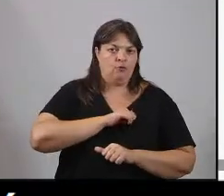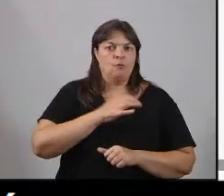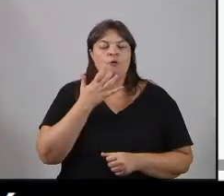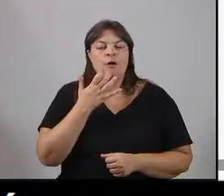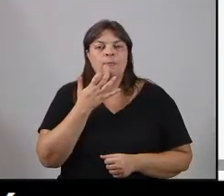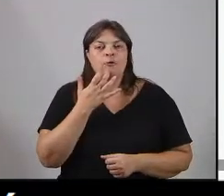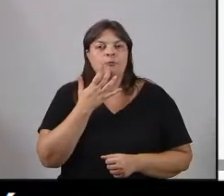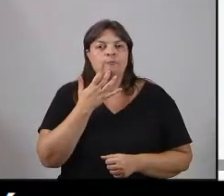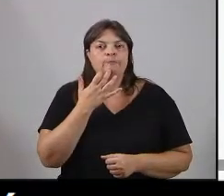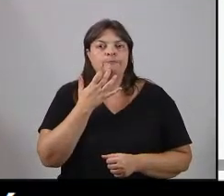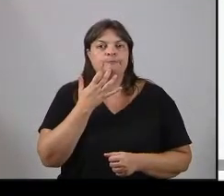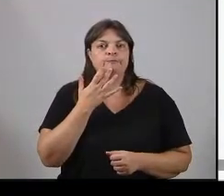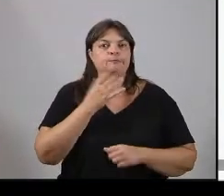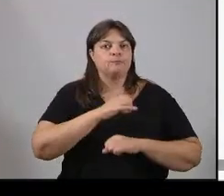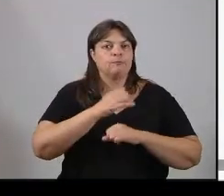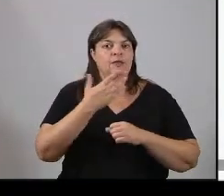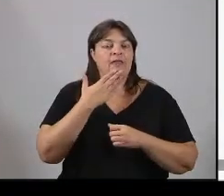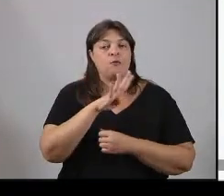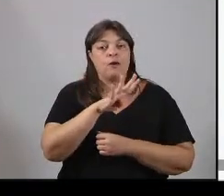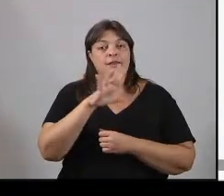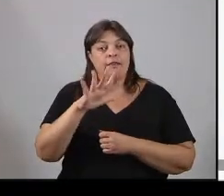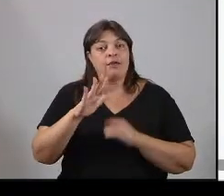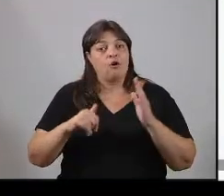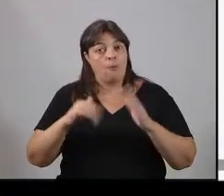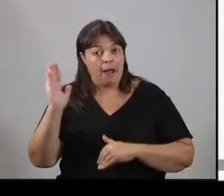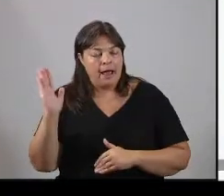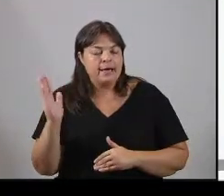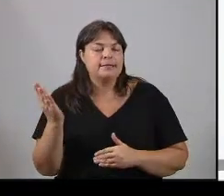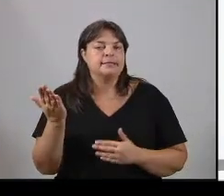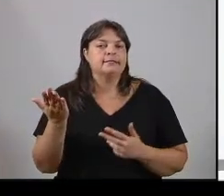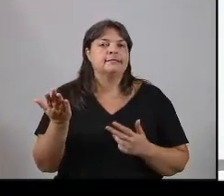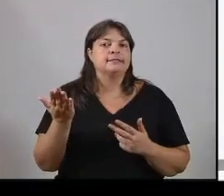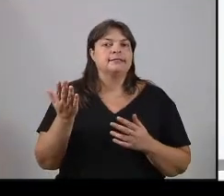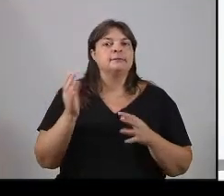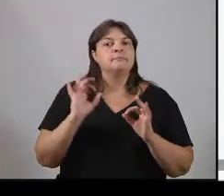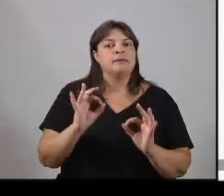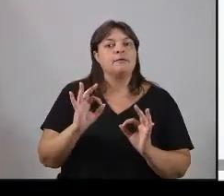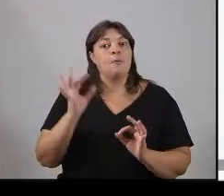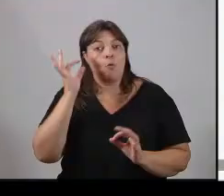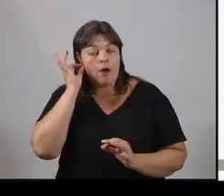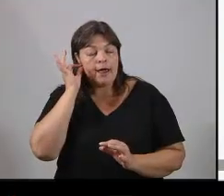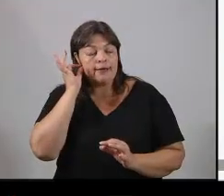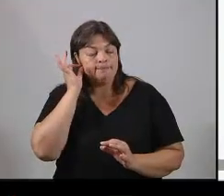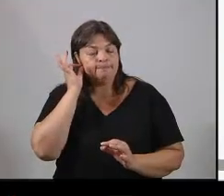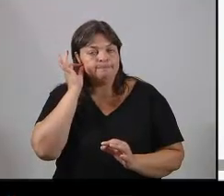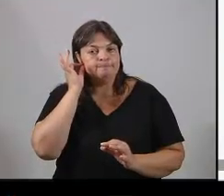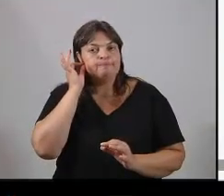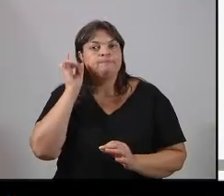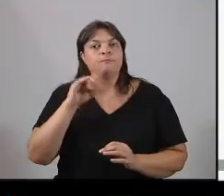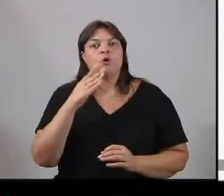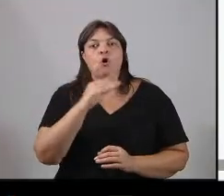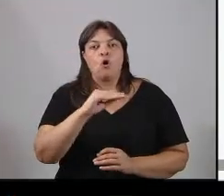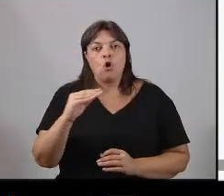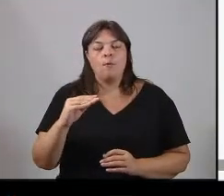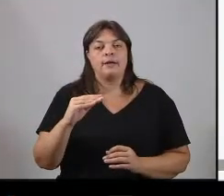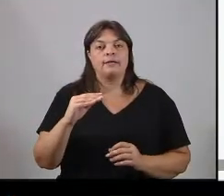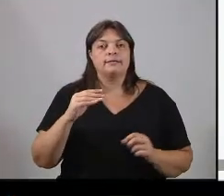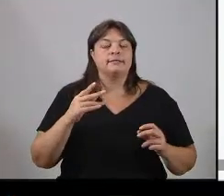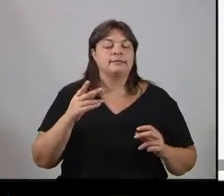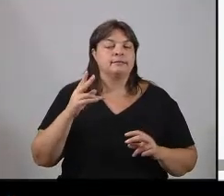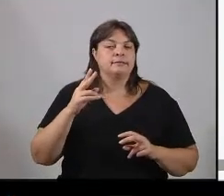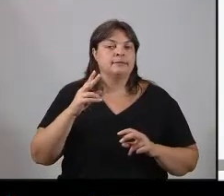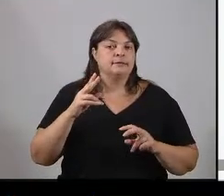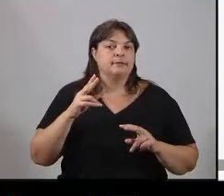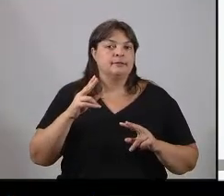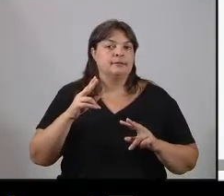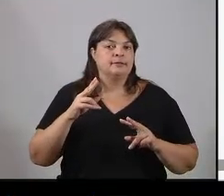se encuentran los mayores de 45 años, especialmente las mujeres, los jóvenes que emprenden la búsqueda de